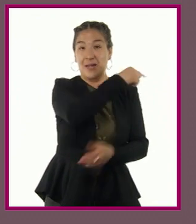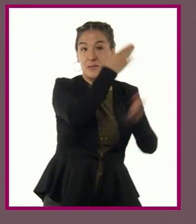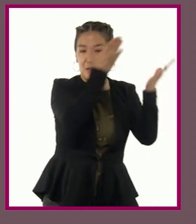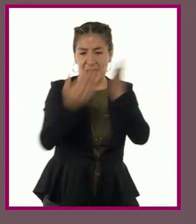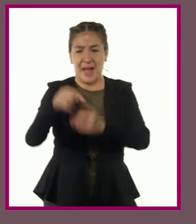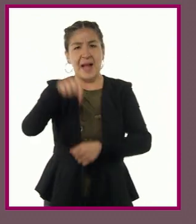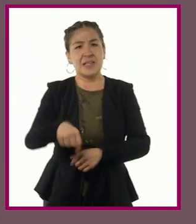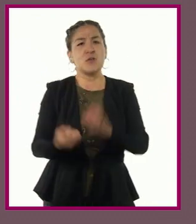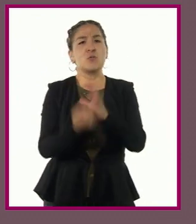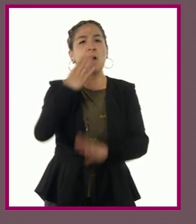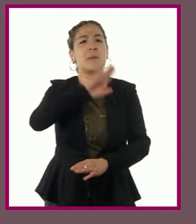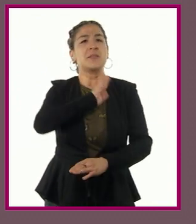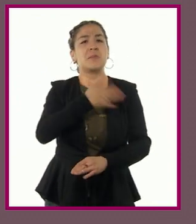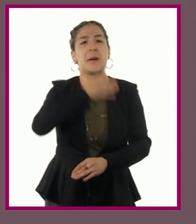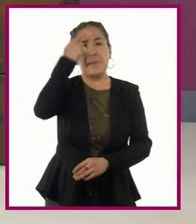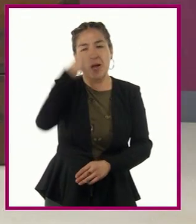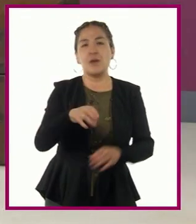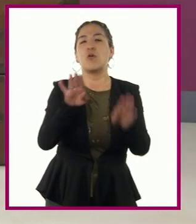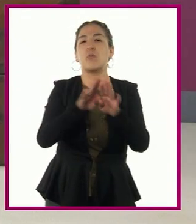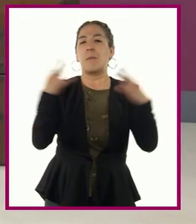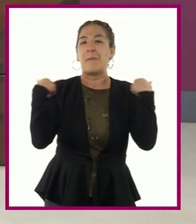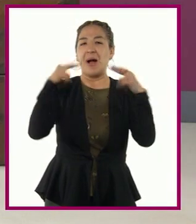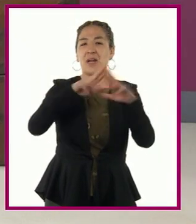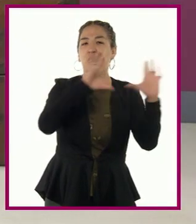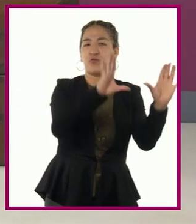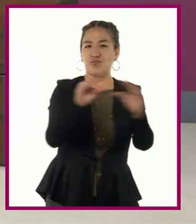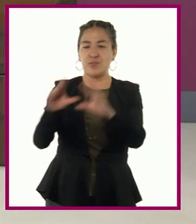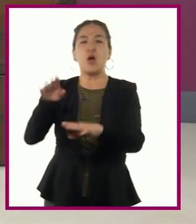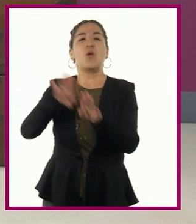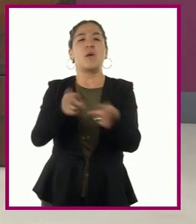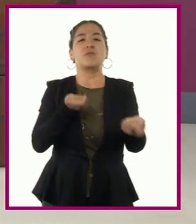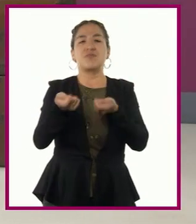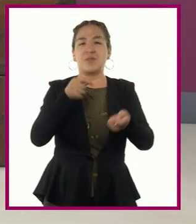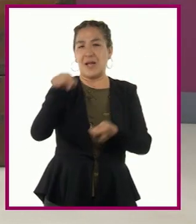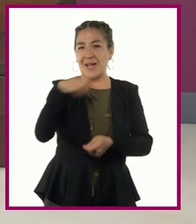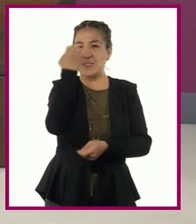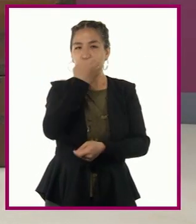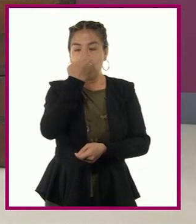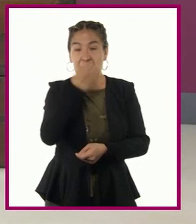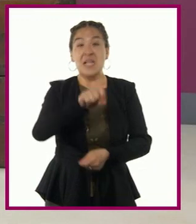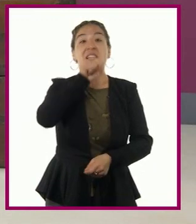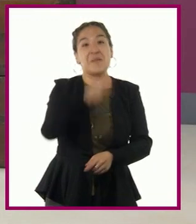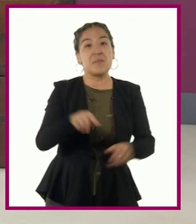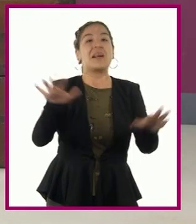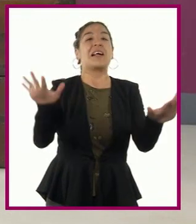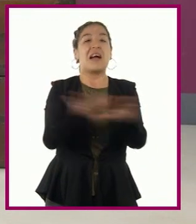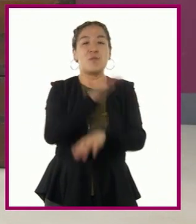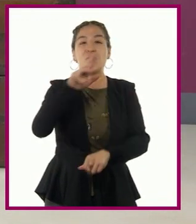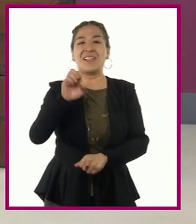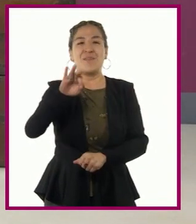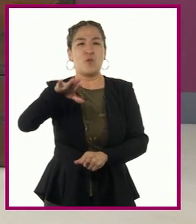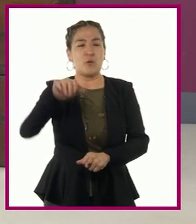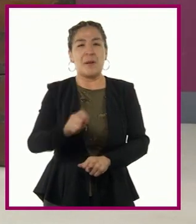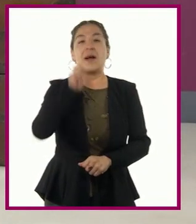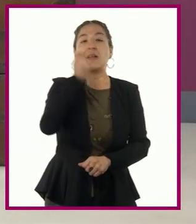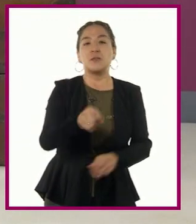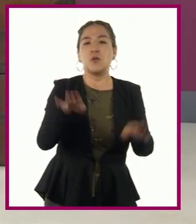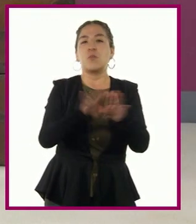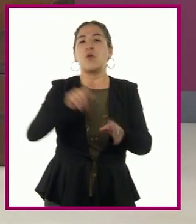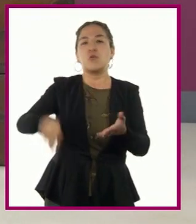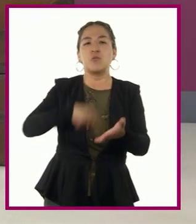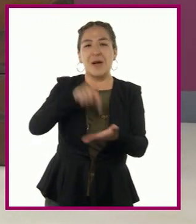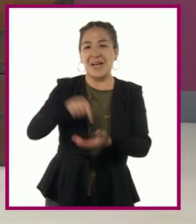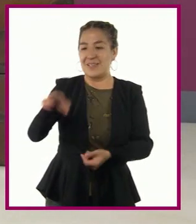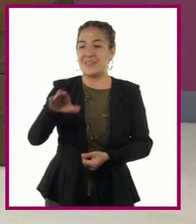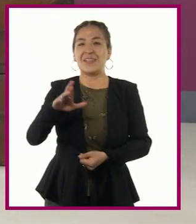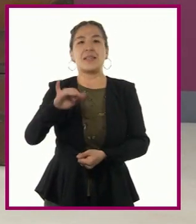para dirigir dicha academia. Además, las reformas dieron apertura a la inclusión de los sectores criollos